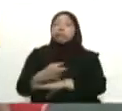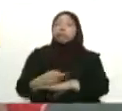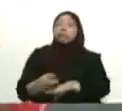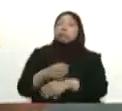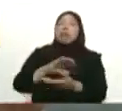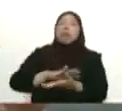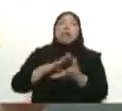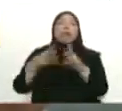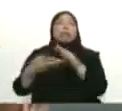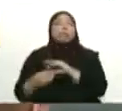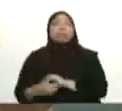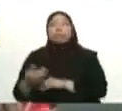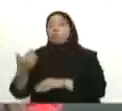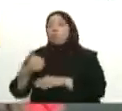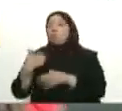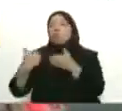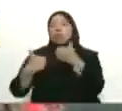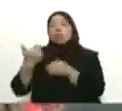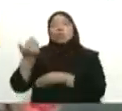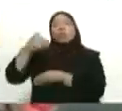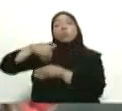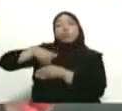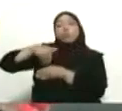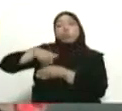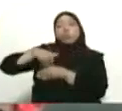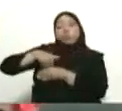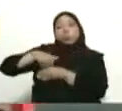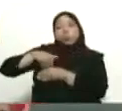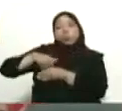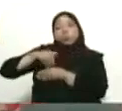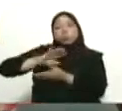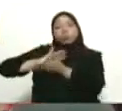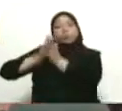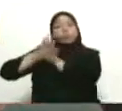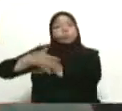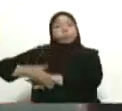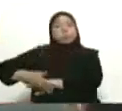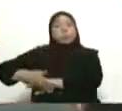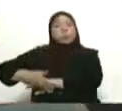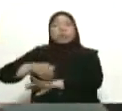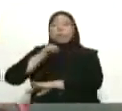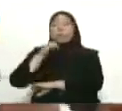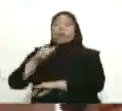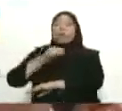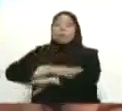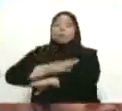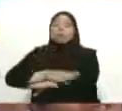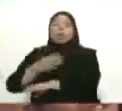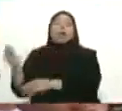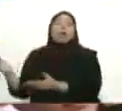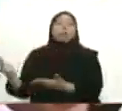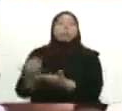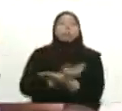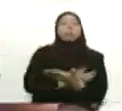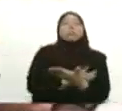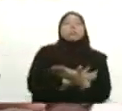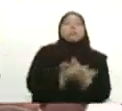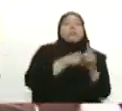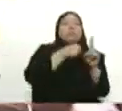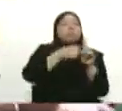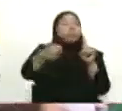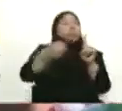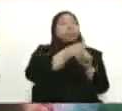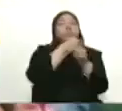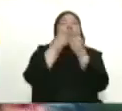revolcar en cualquier elección que haya en este país y si es por las malas van a llevar el palo